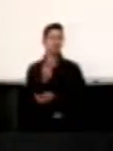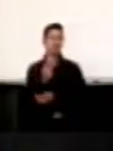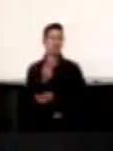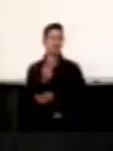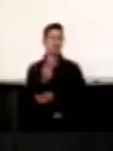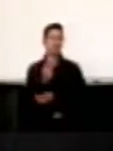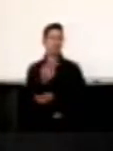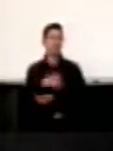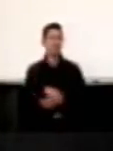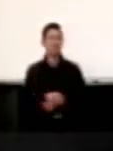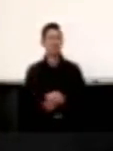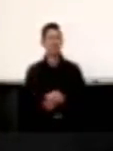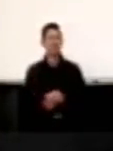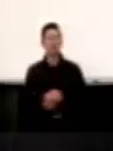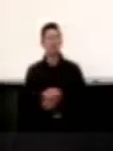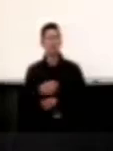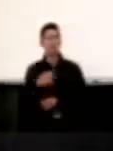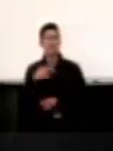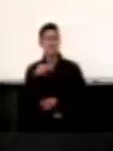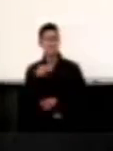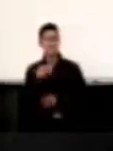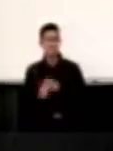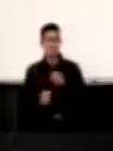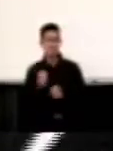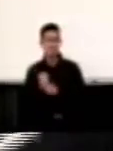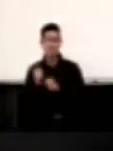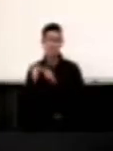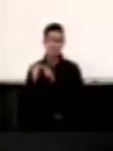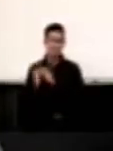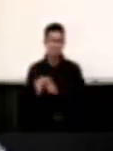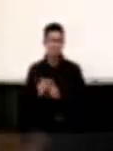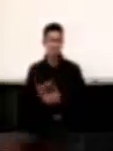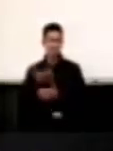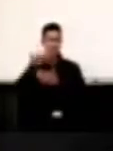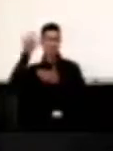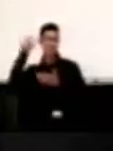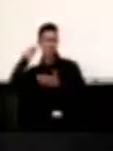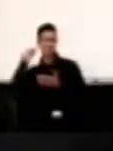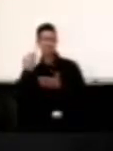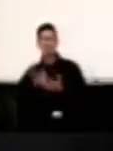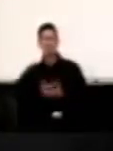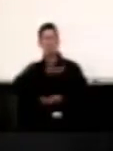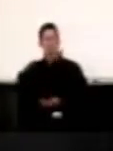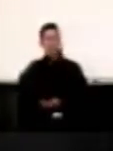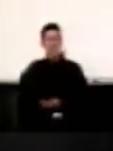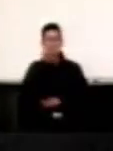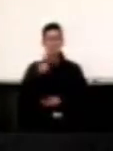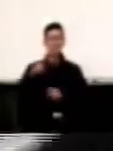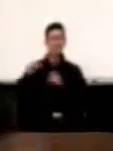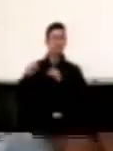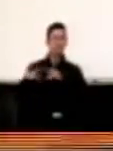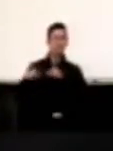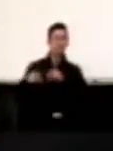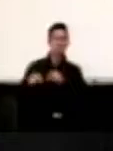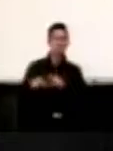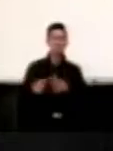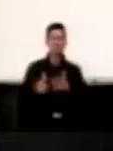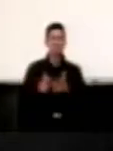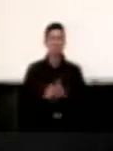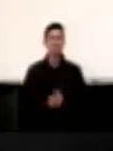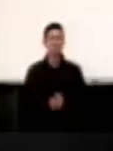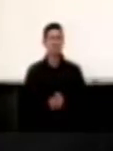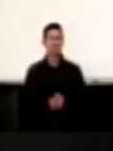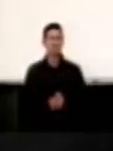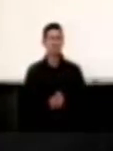tres sexenios, muy diferente a la que habíamos estado acostumbrados, o el país había estado acostumbrado desde el 97 hacia atrás, ¿no? En el